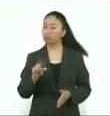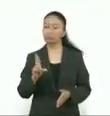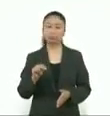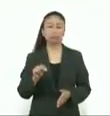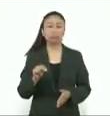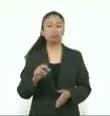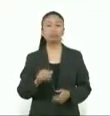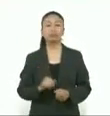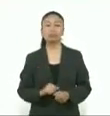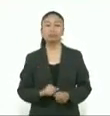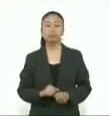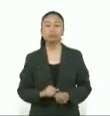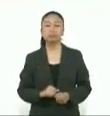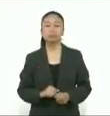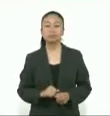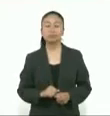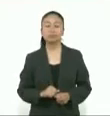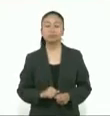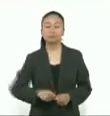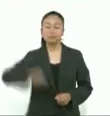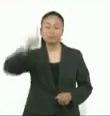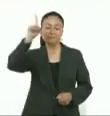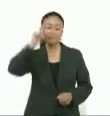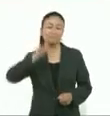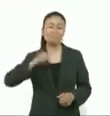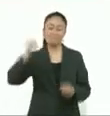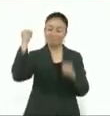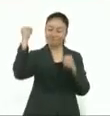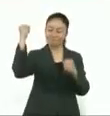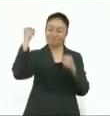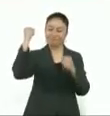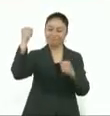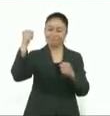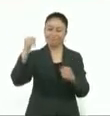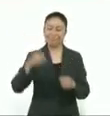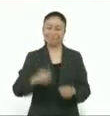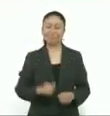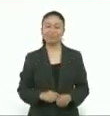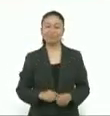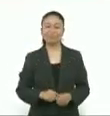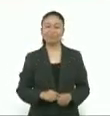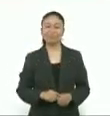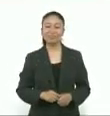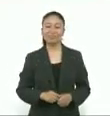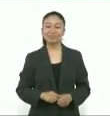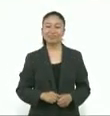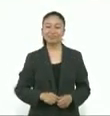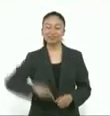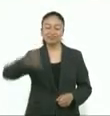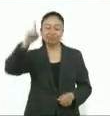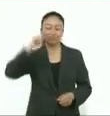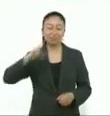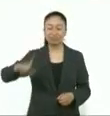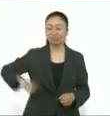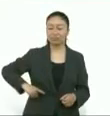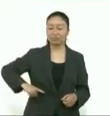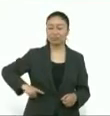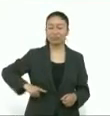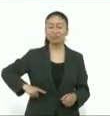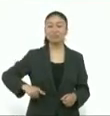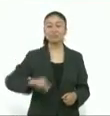aspiraciones. ¡Viva las mujeres! ¡Viva las gobernadoras!